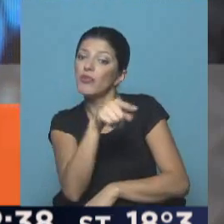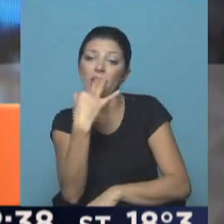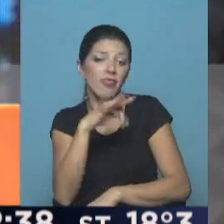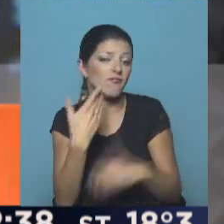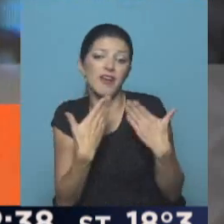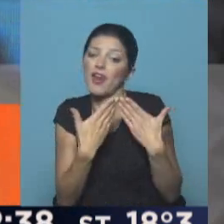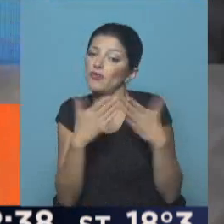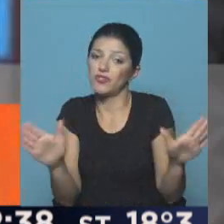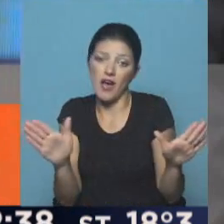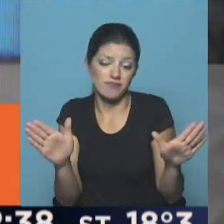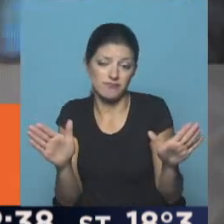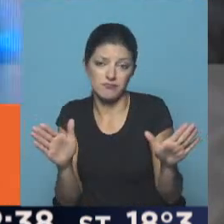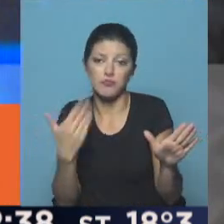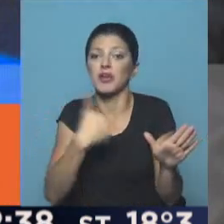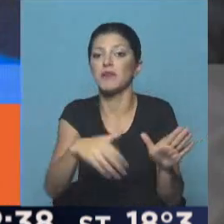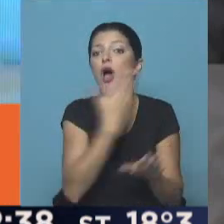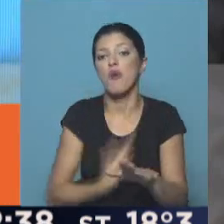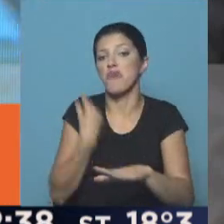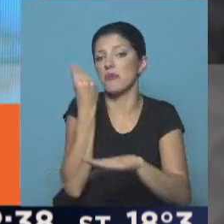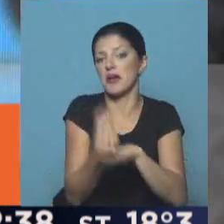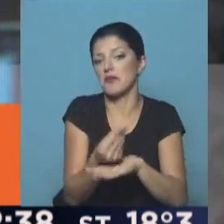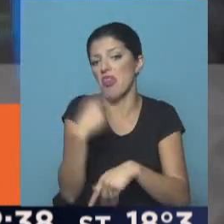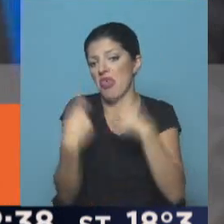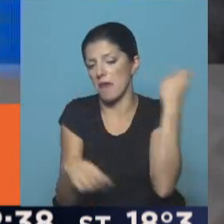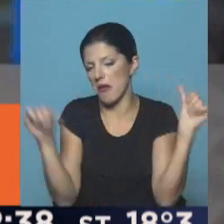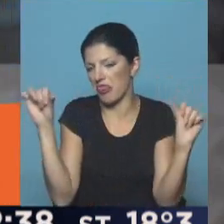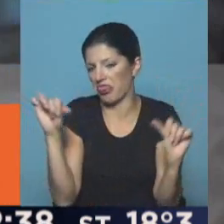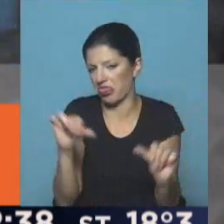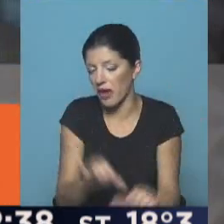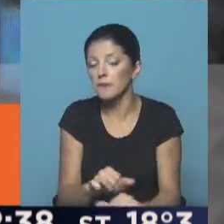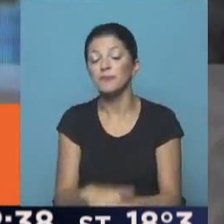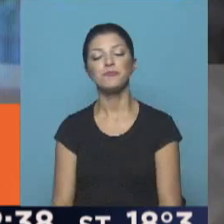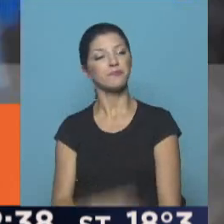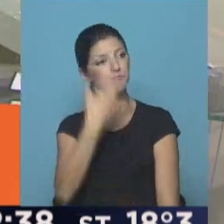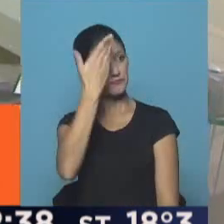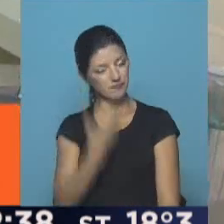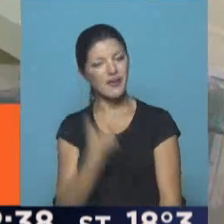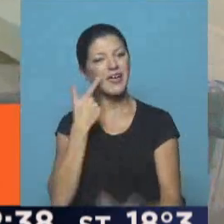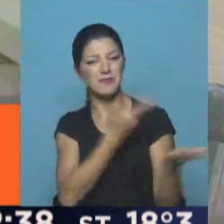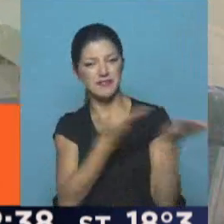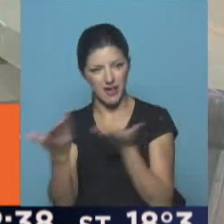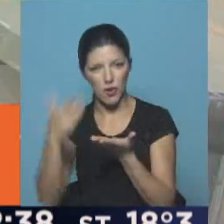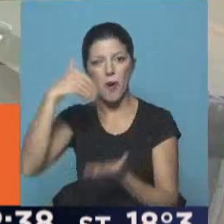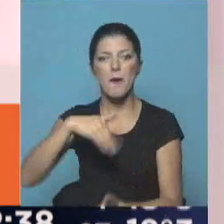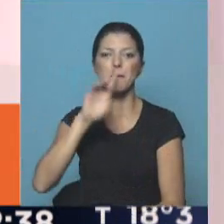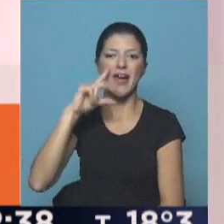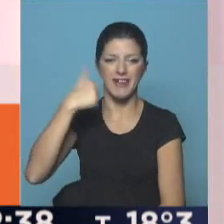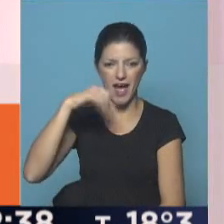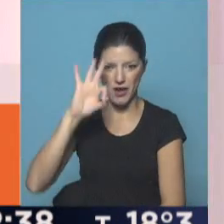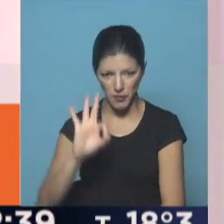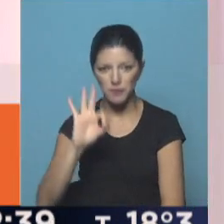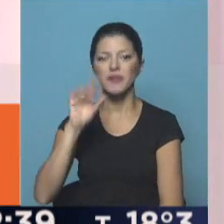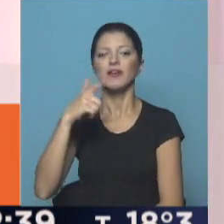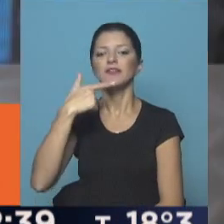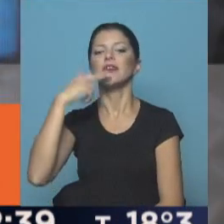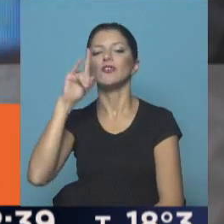renunciar porque iba a armar un gobierno realmente débil. Estamos con un invitado. El invitado es Mariano Juster, que es periodista,